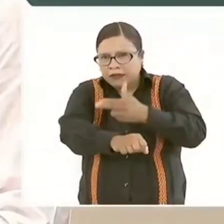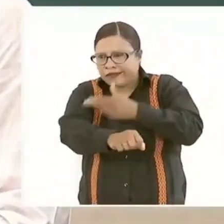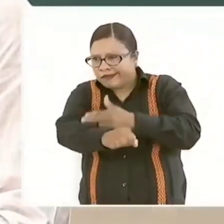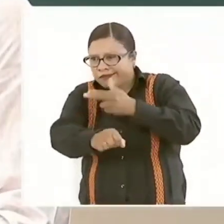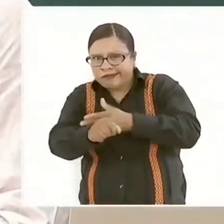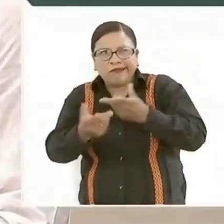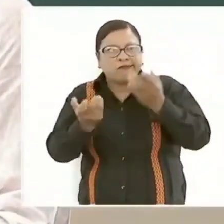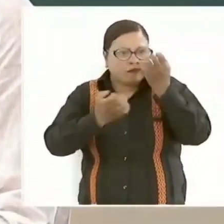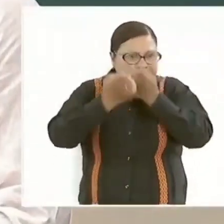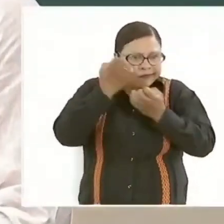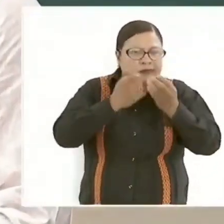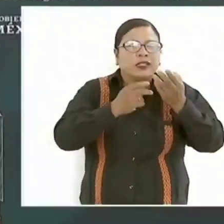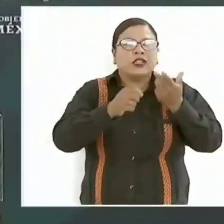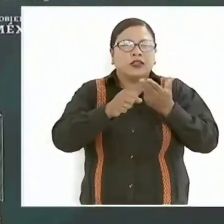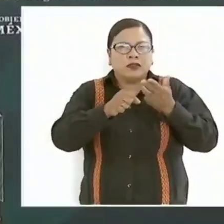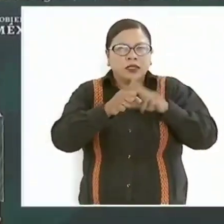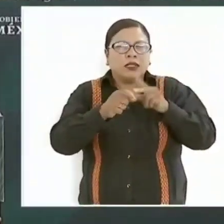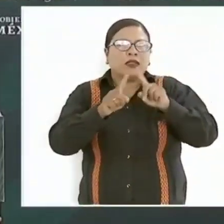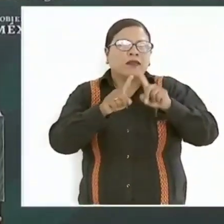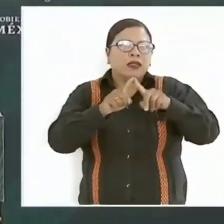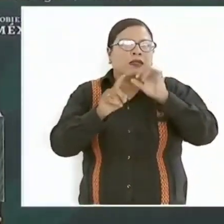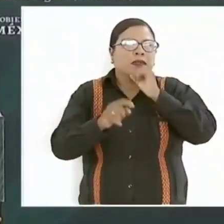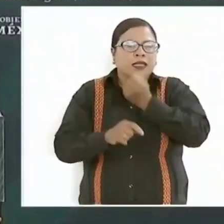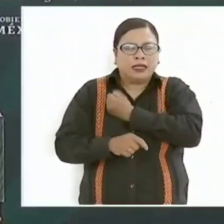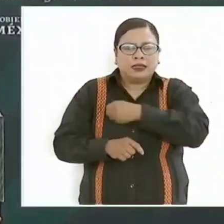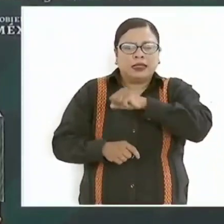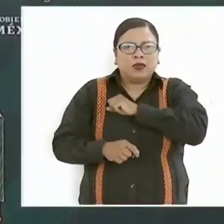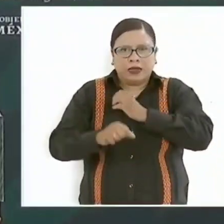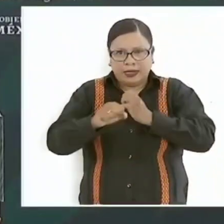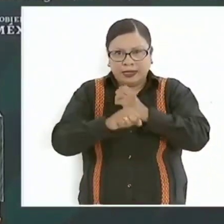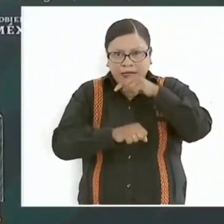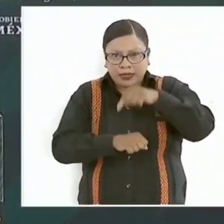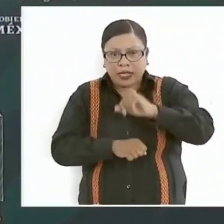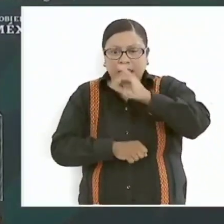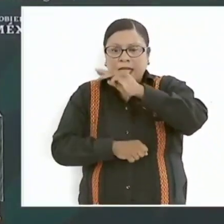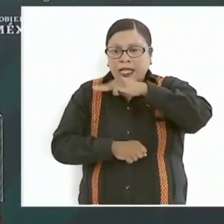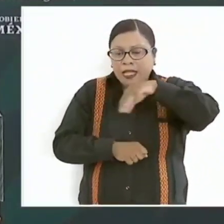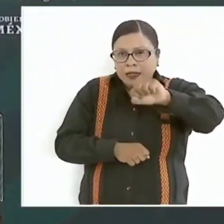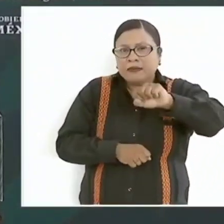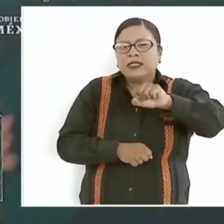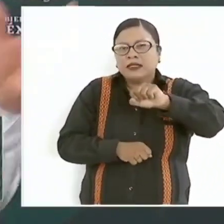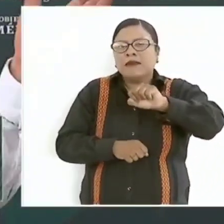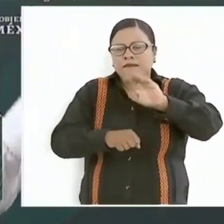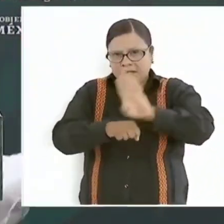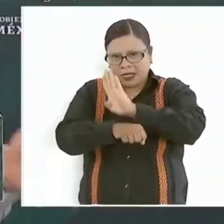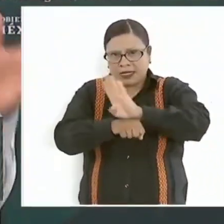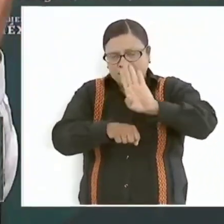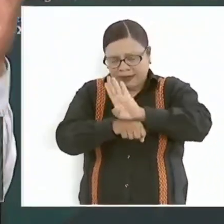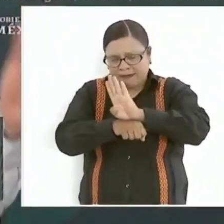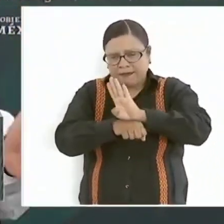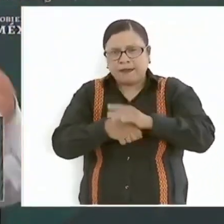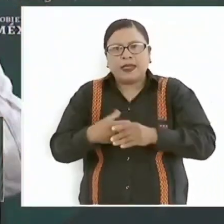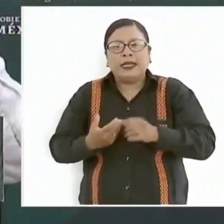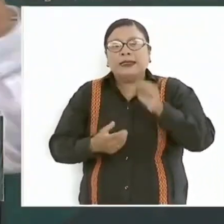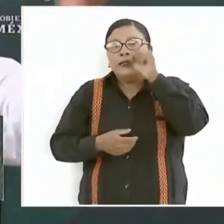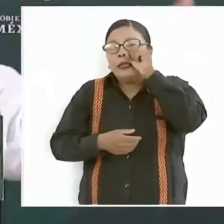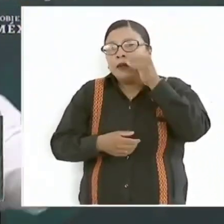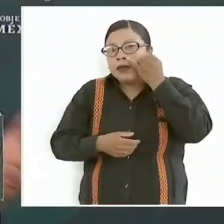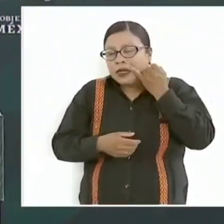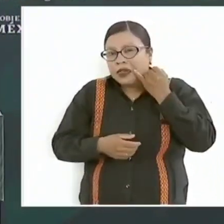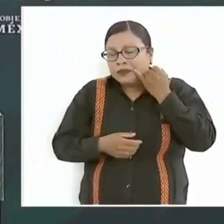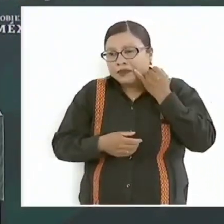reconversión de los sistemas de salud del Estado al IMSS Bienestar. Salomón,